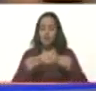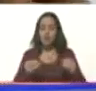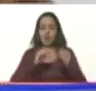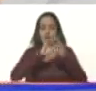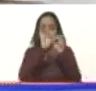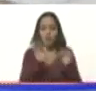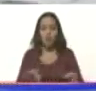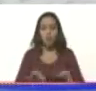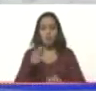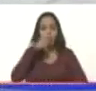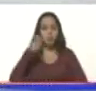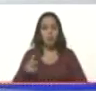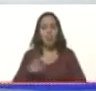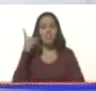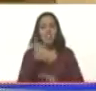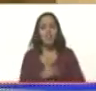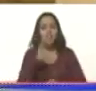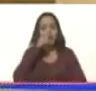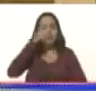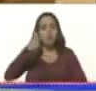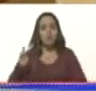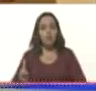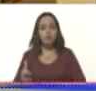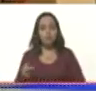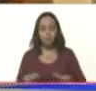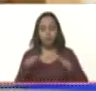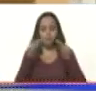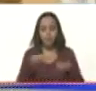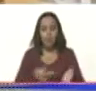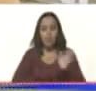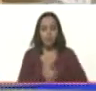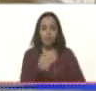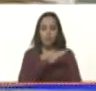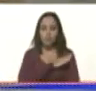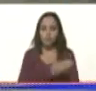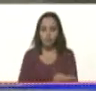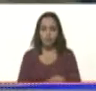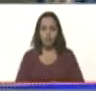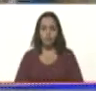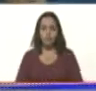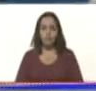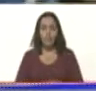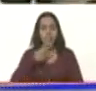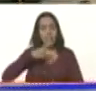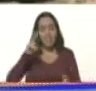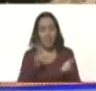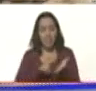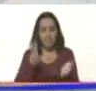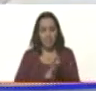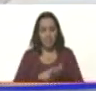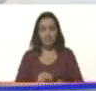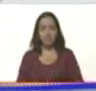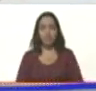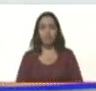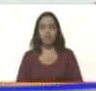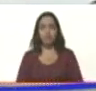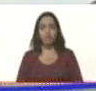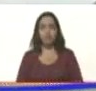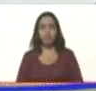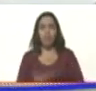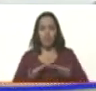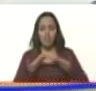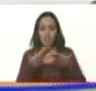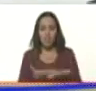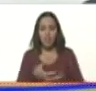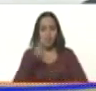el pueblo que tenga el poder, empoderar al pueblo de verdad, verdad, de verdad, verdadita, como dicen. Darle el